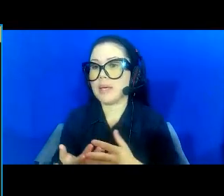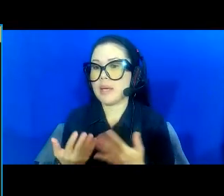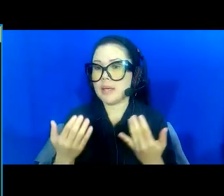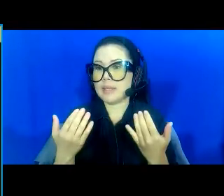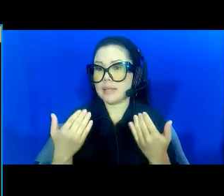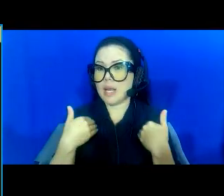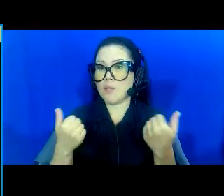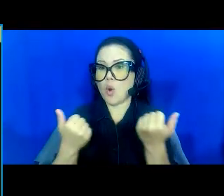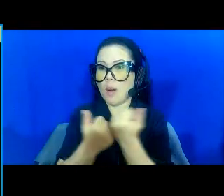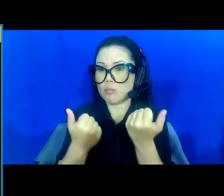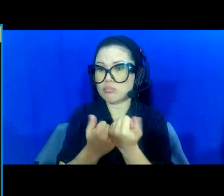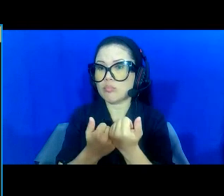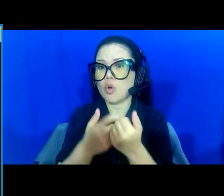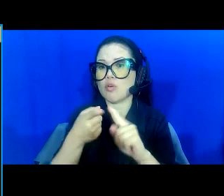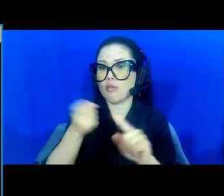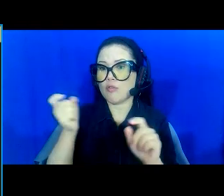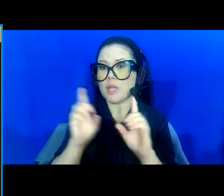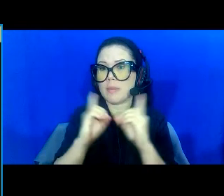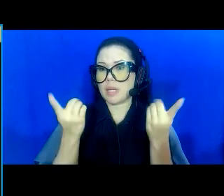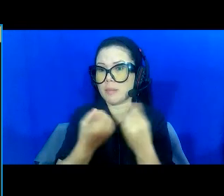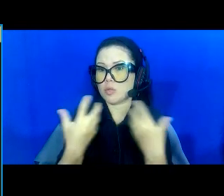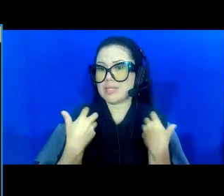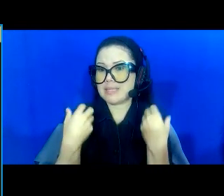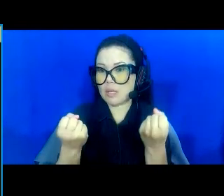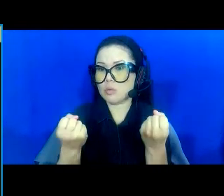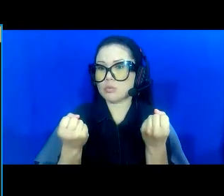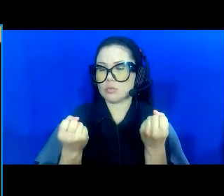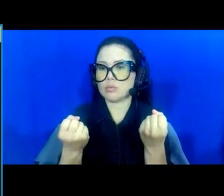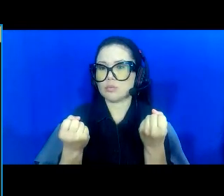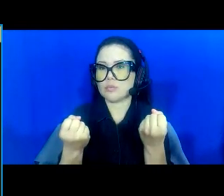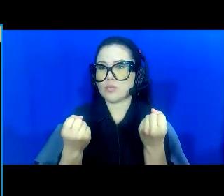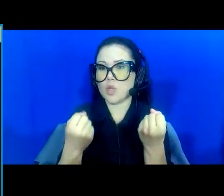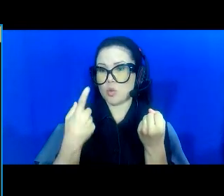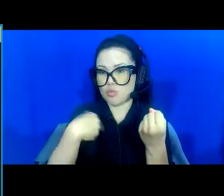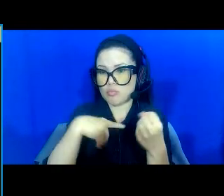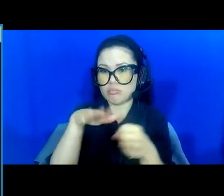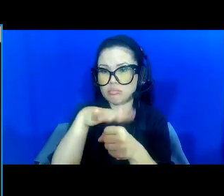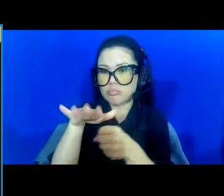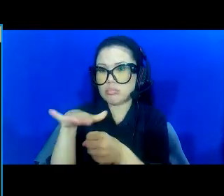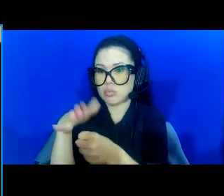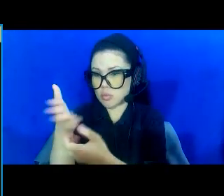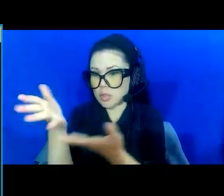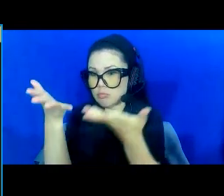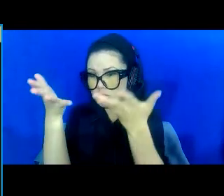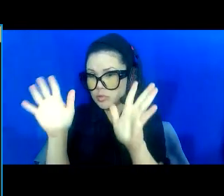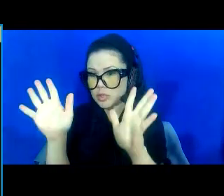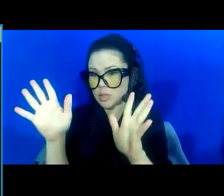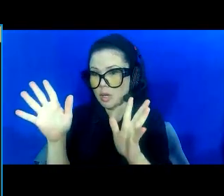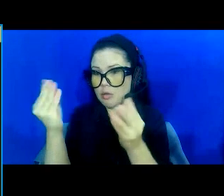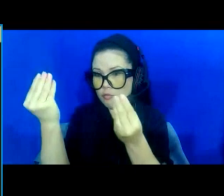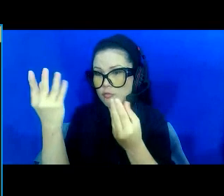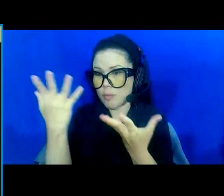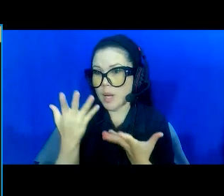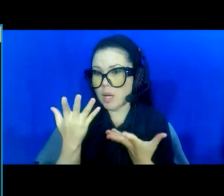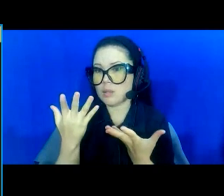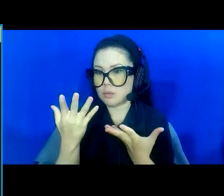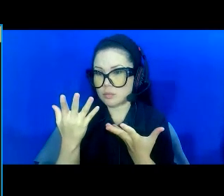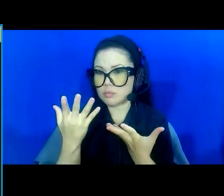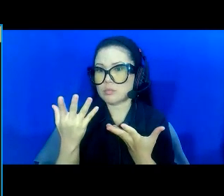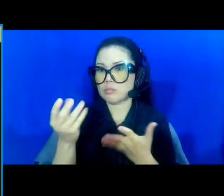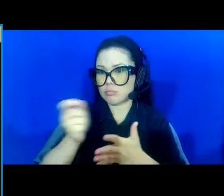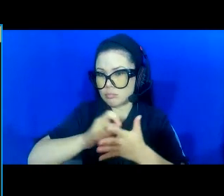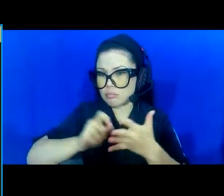programático y operacional del Departamento de Salud. Así que nosotros captamos esas áreas de que ustedes comparten y las tratamos de operacionalizar